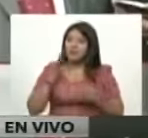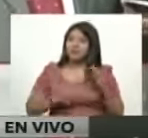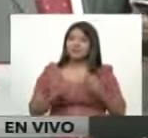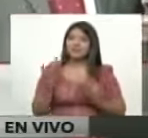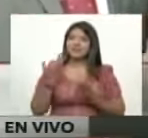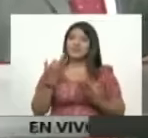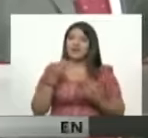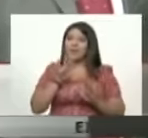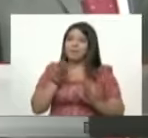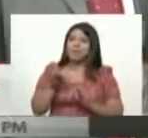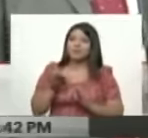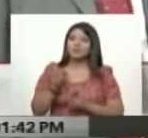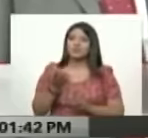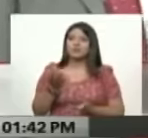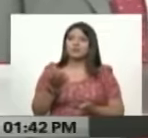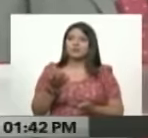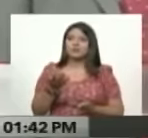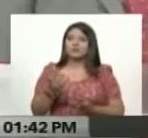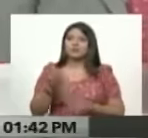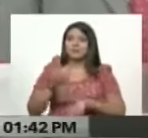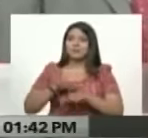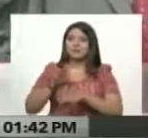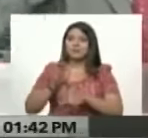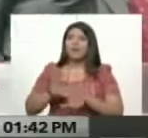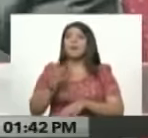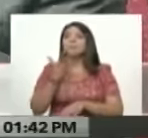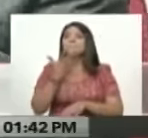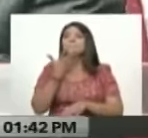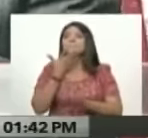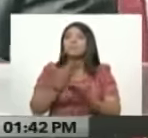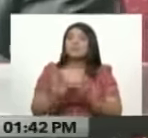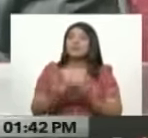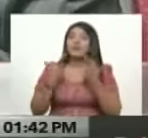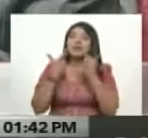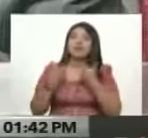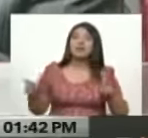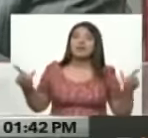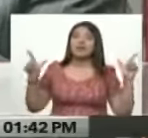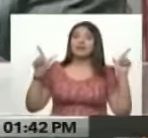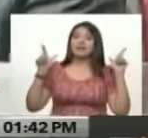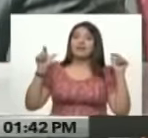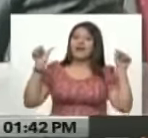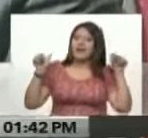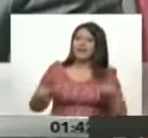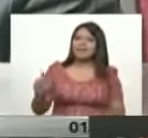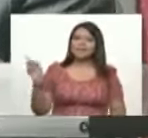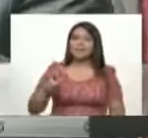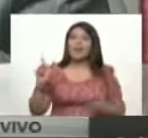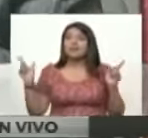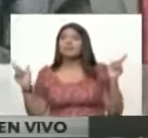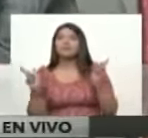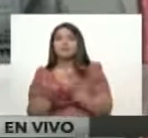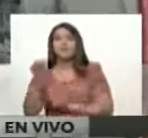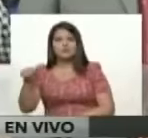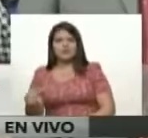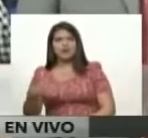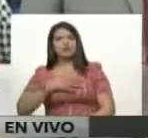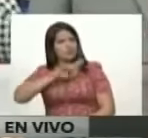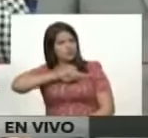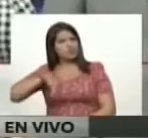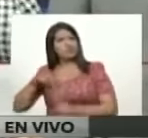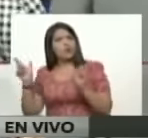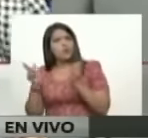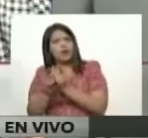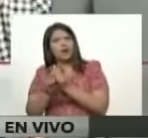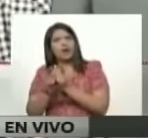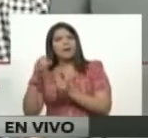impunidad, llamando amnistía por esta Asamblea Nacional, no va a pasar. Esta minoría tiene dignidad. Los que